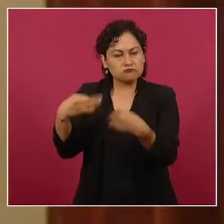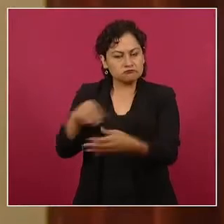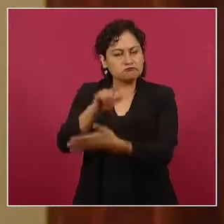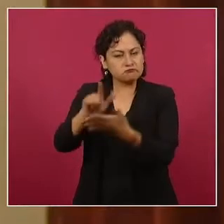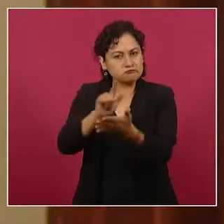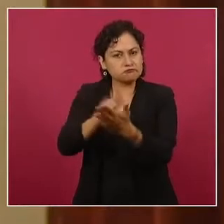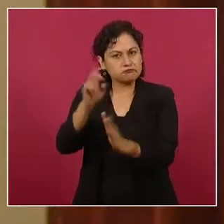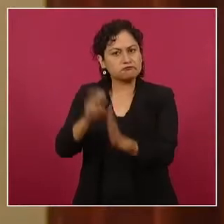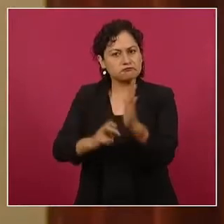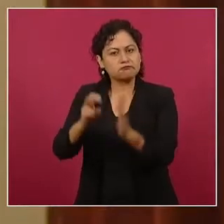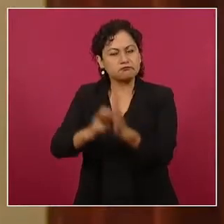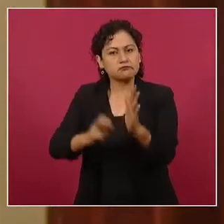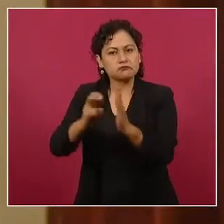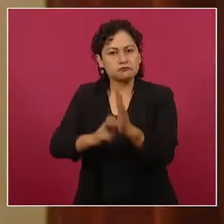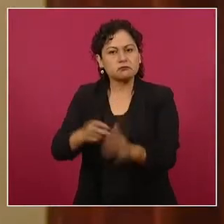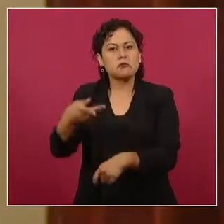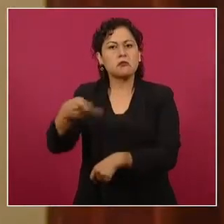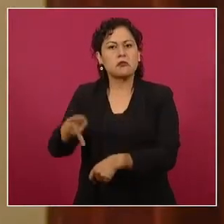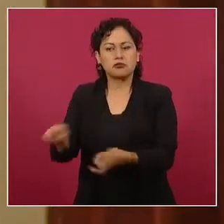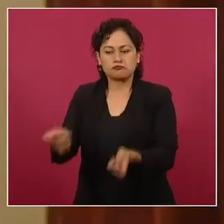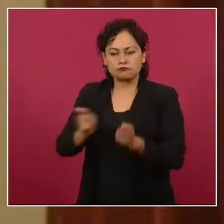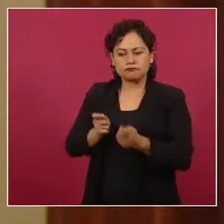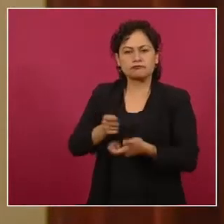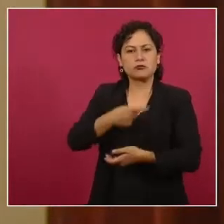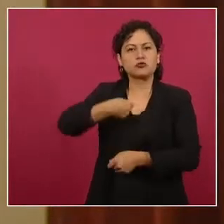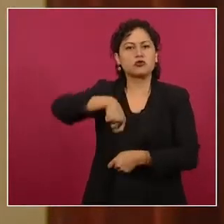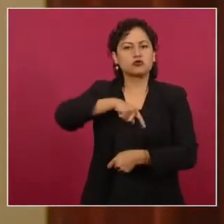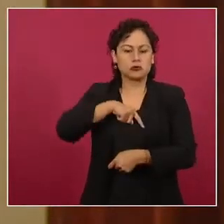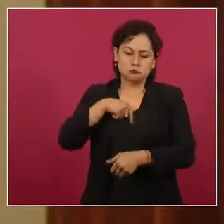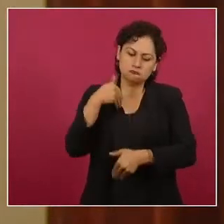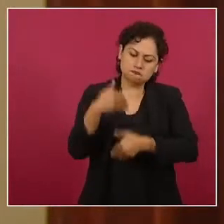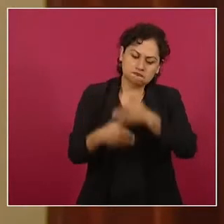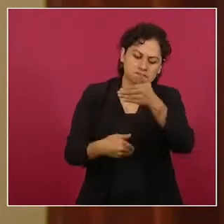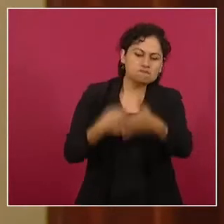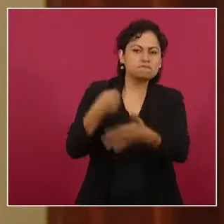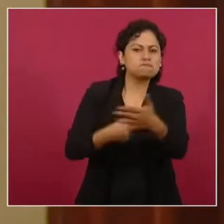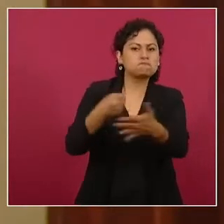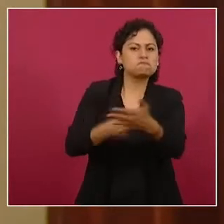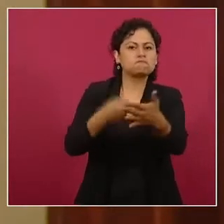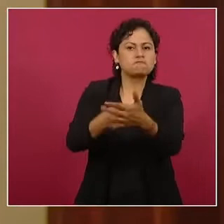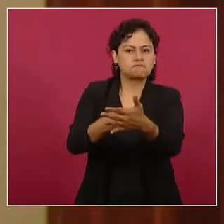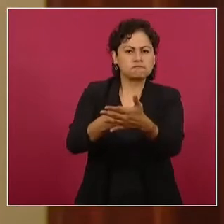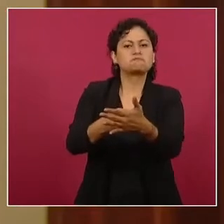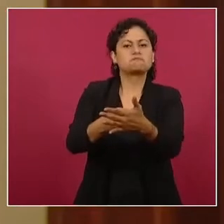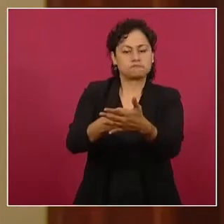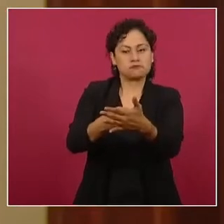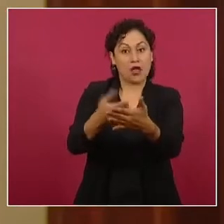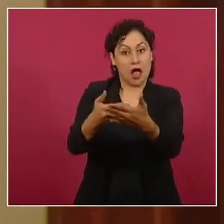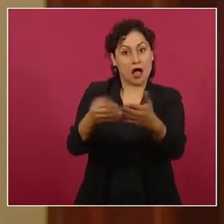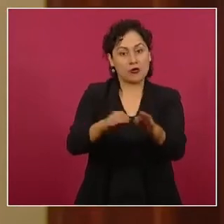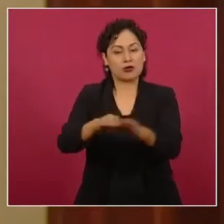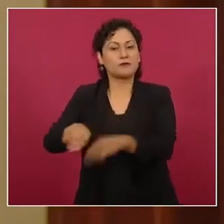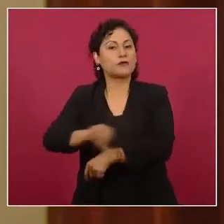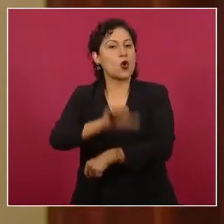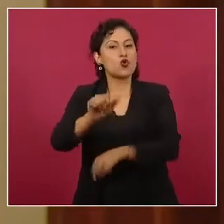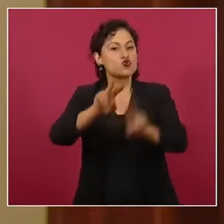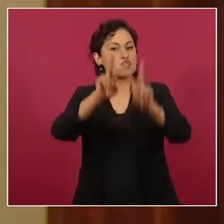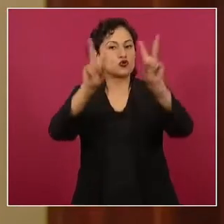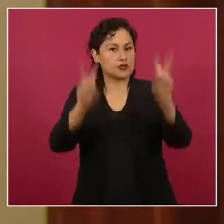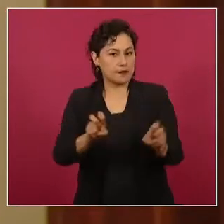alcance seguimos adelante y de manera inmediata avanzamos con el siguiente tema, el litio, algo que sí se